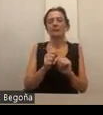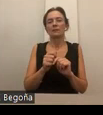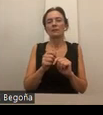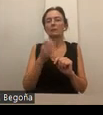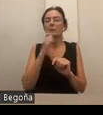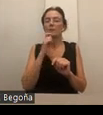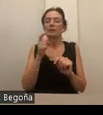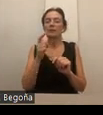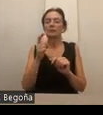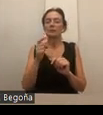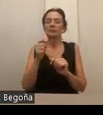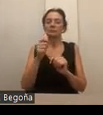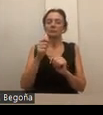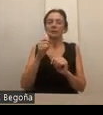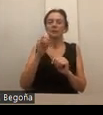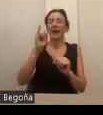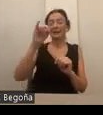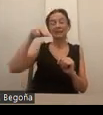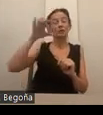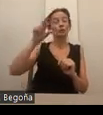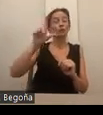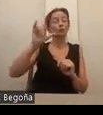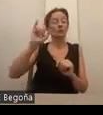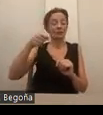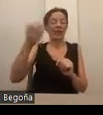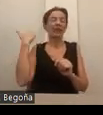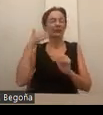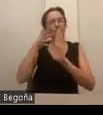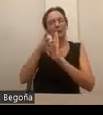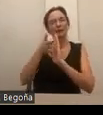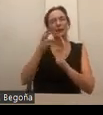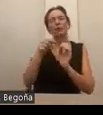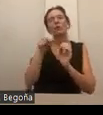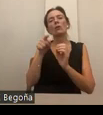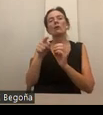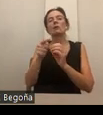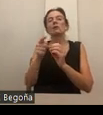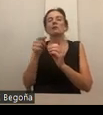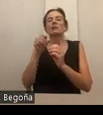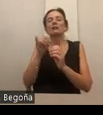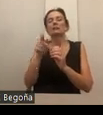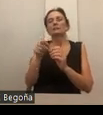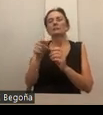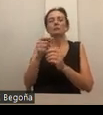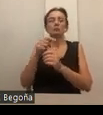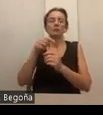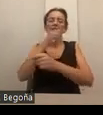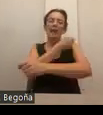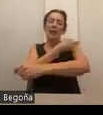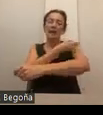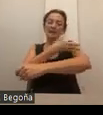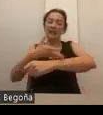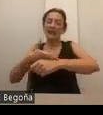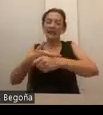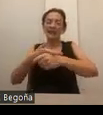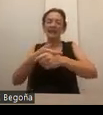no es capaz de hacer entrar la glucosa dentro de la célula, la glucosa se queda en la sangre en exceso, llega a los órganos, genera